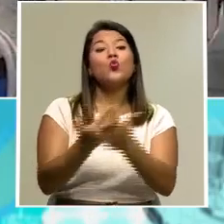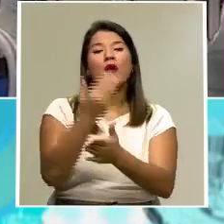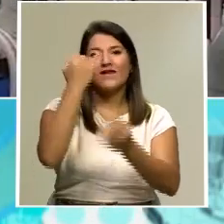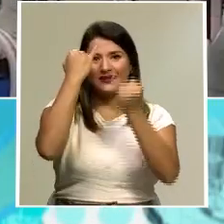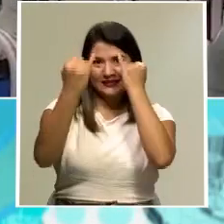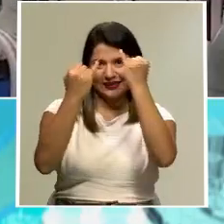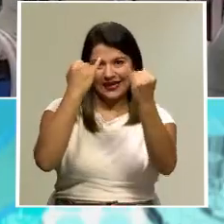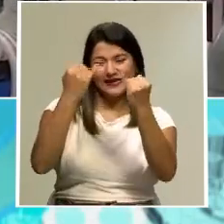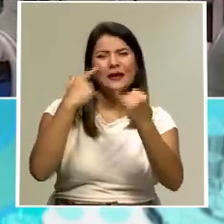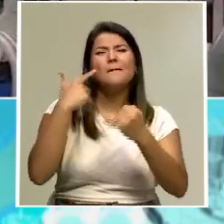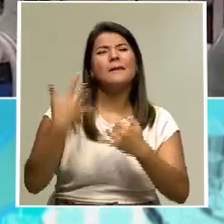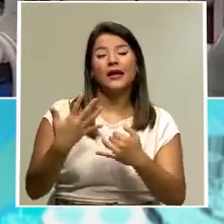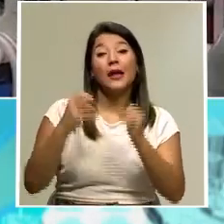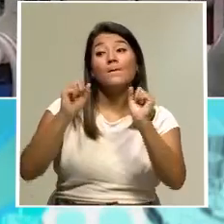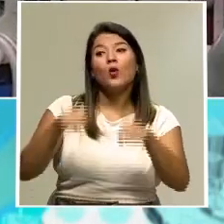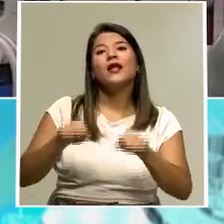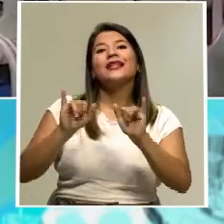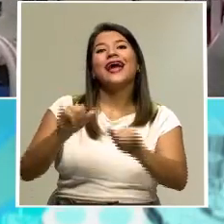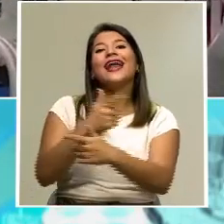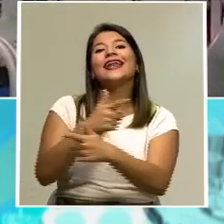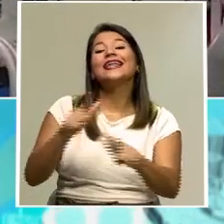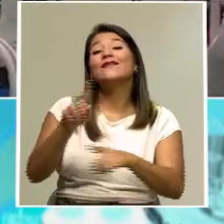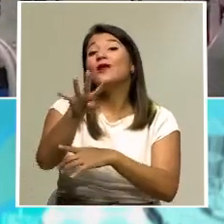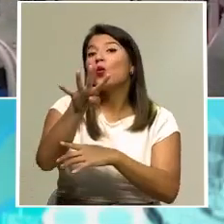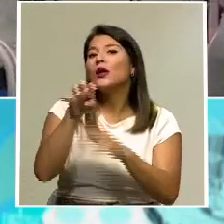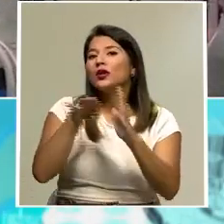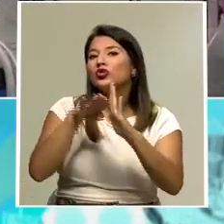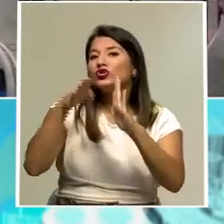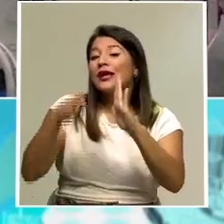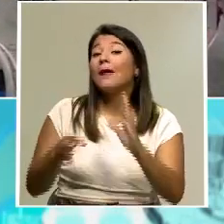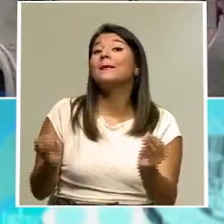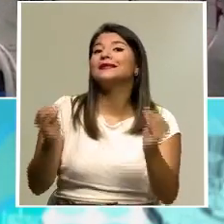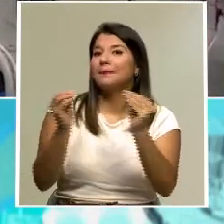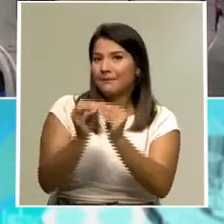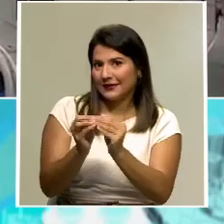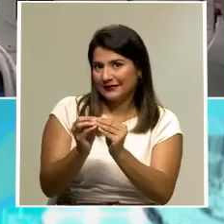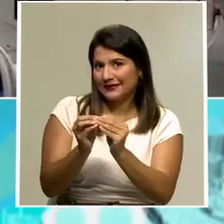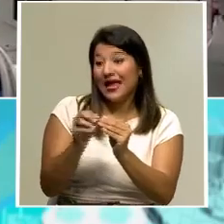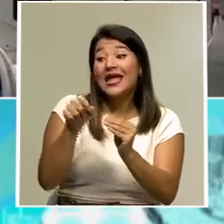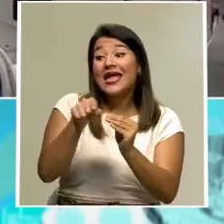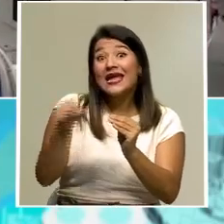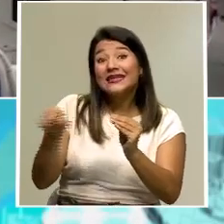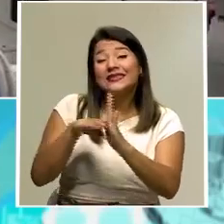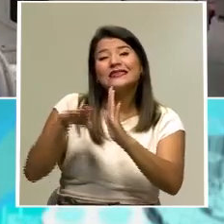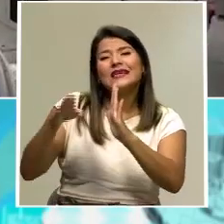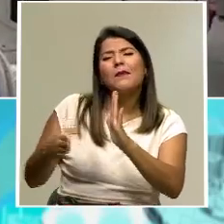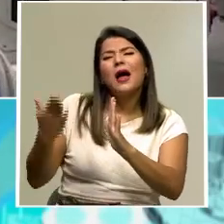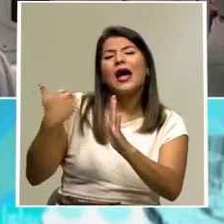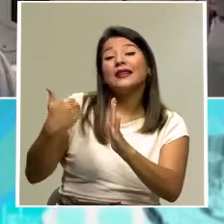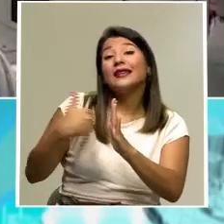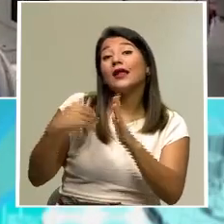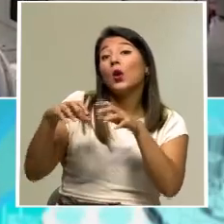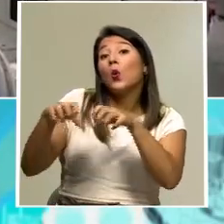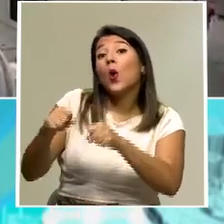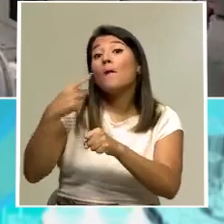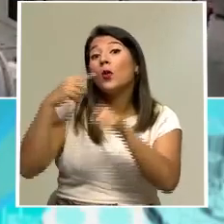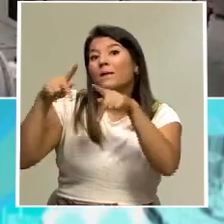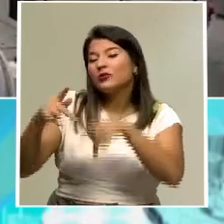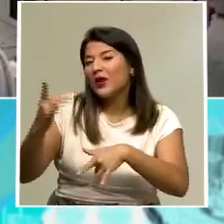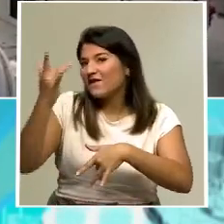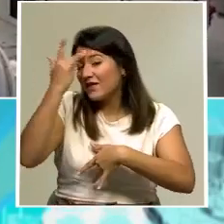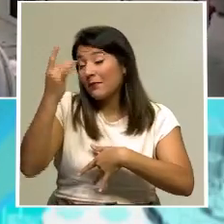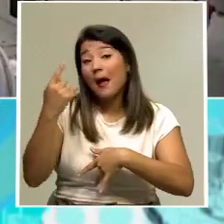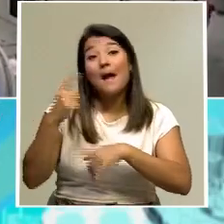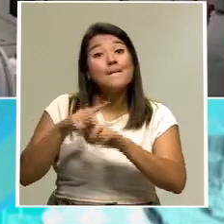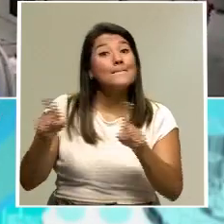no COVID. Para que tengan una idea de cómo está la situación, por lo menos acá en el Hospital de Alajuela se nos ha indicado que al día de hoy